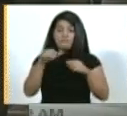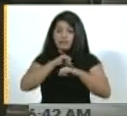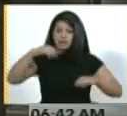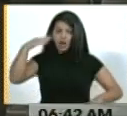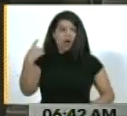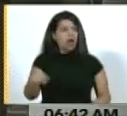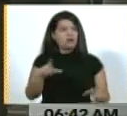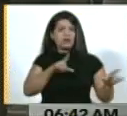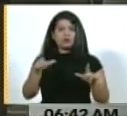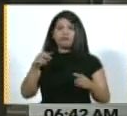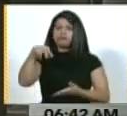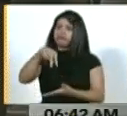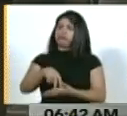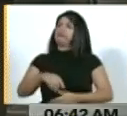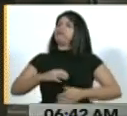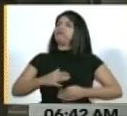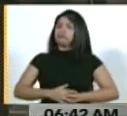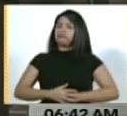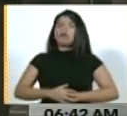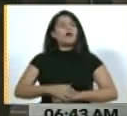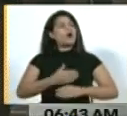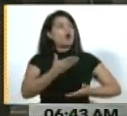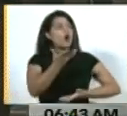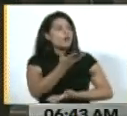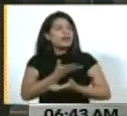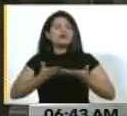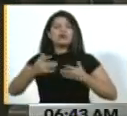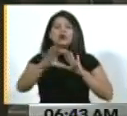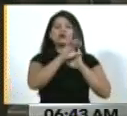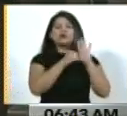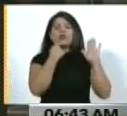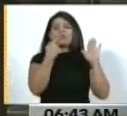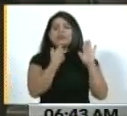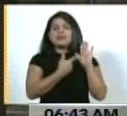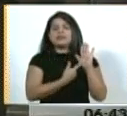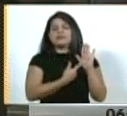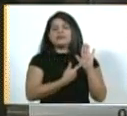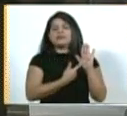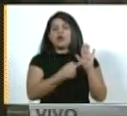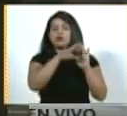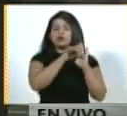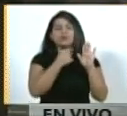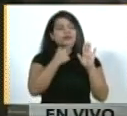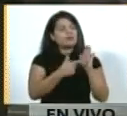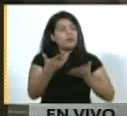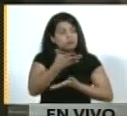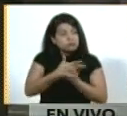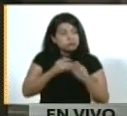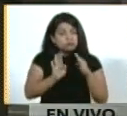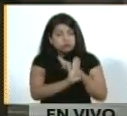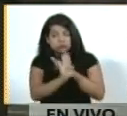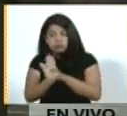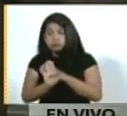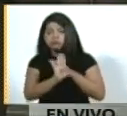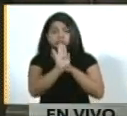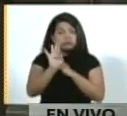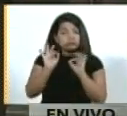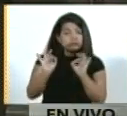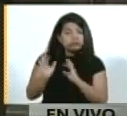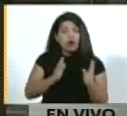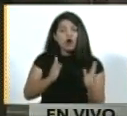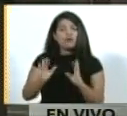allí cooperando, como nos dice la Constitución, cooperando para mantener el orden